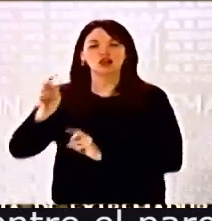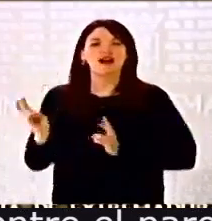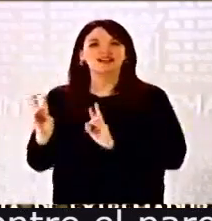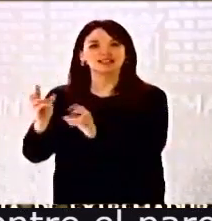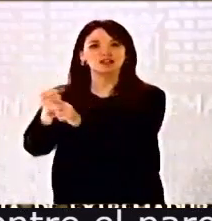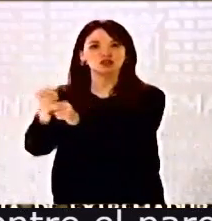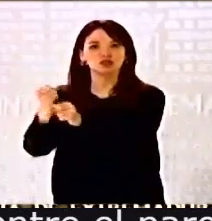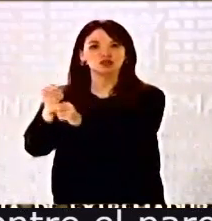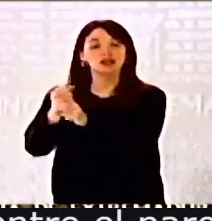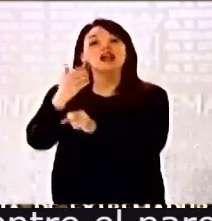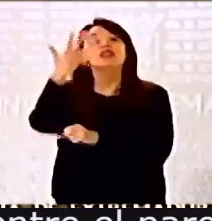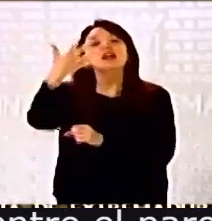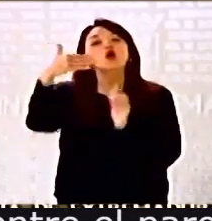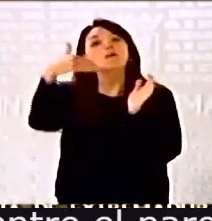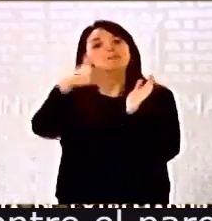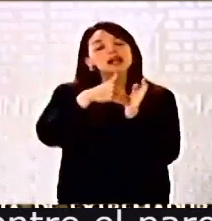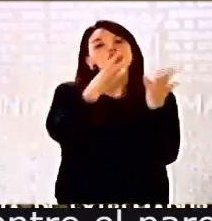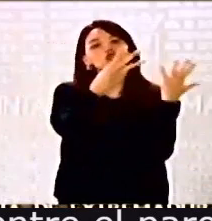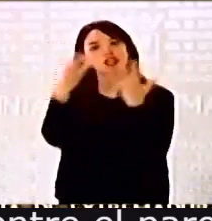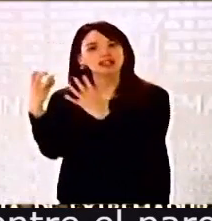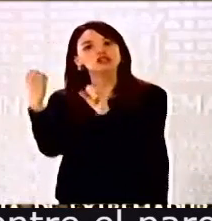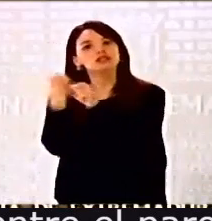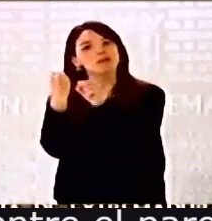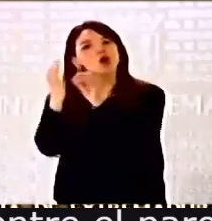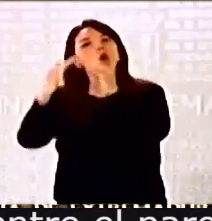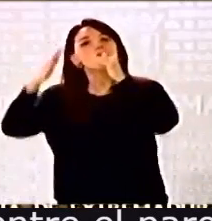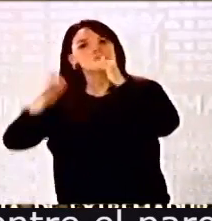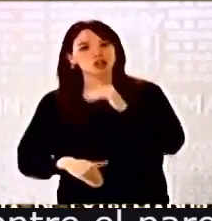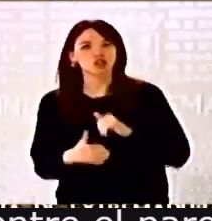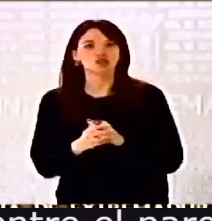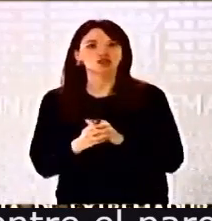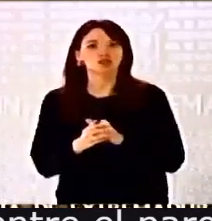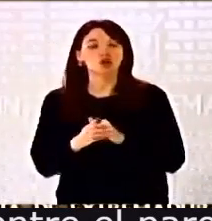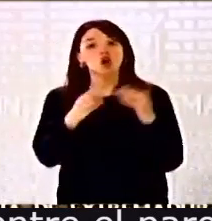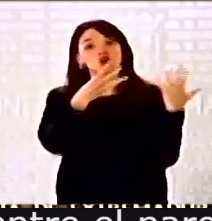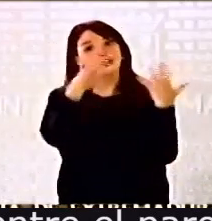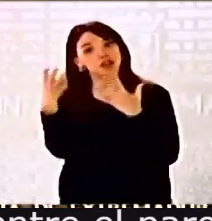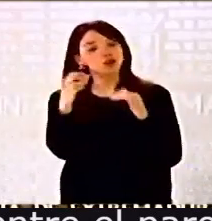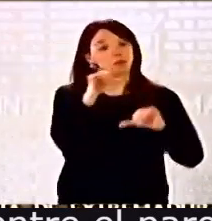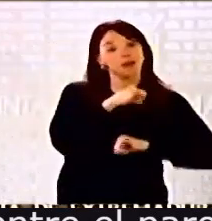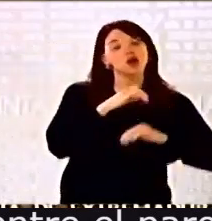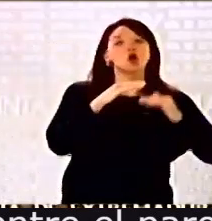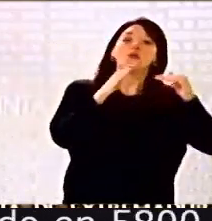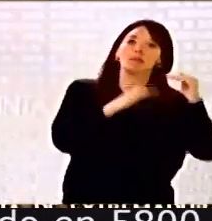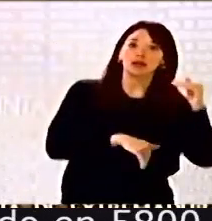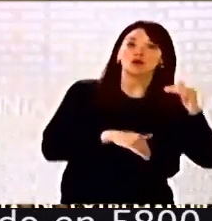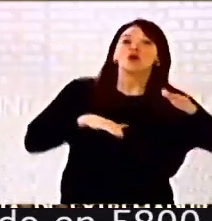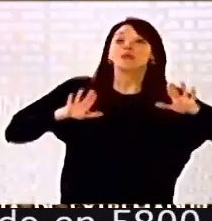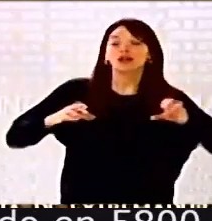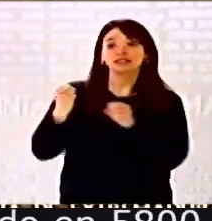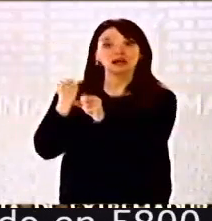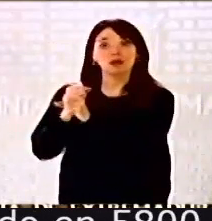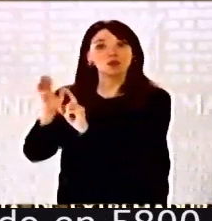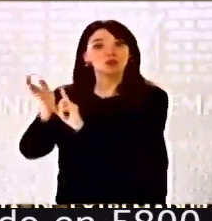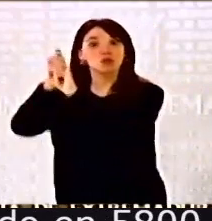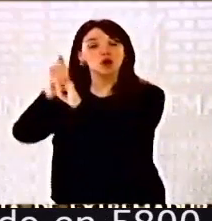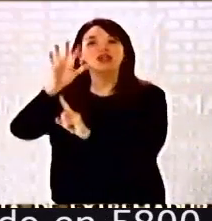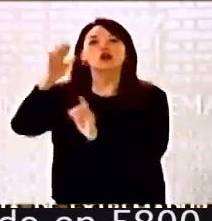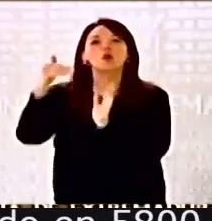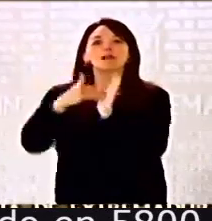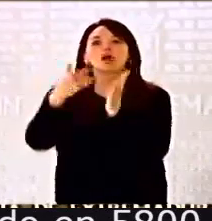5.800, 5.000 empleos menos, 800 parados menos, pero una bajada de los activos de 5.800. Esto es